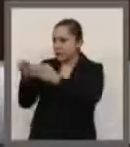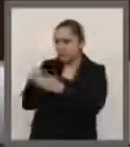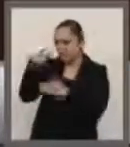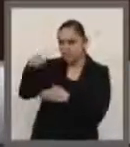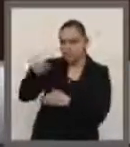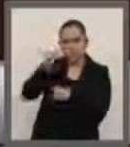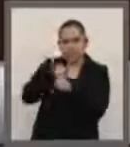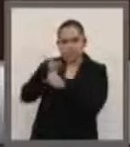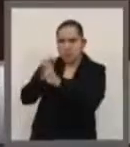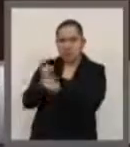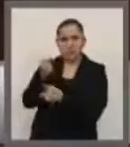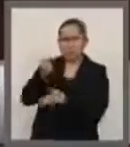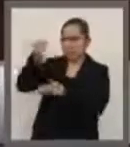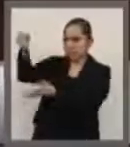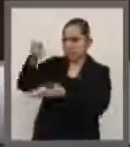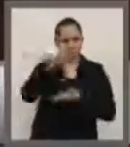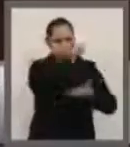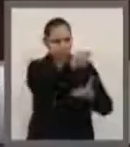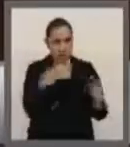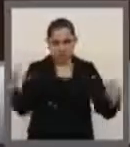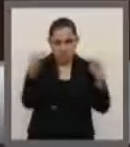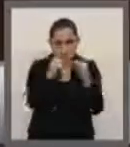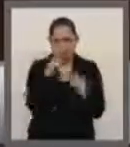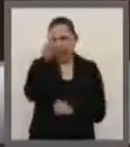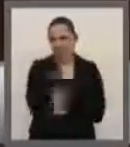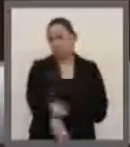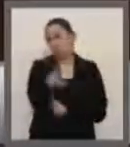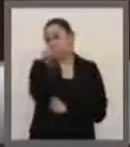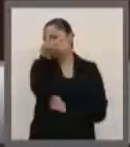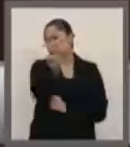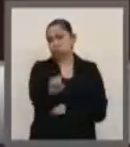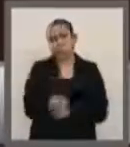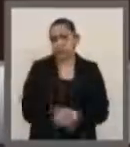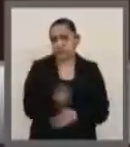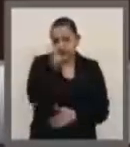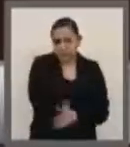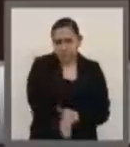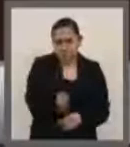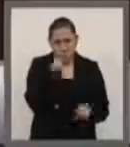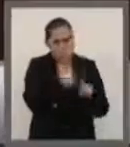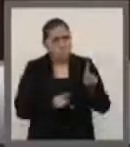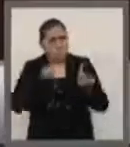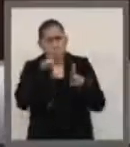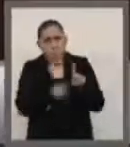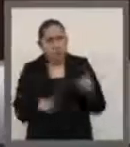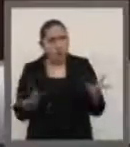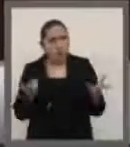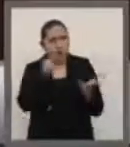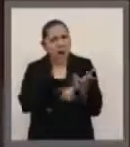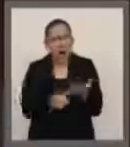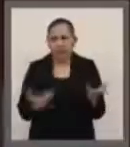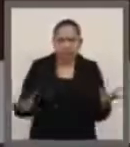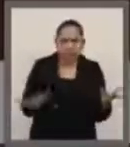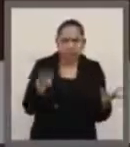Esto, francamente, es un absurdo y además de una burla y una infamia en contra de